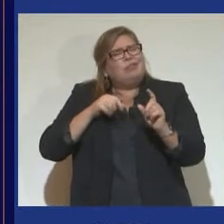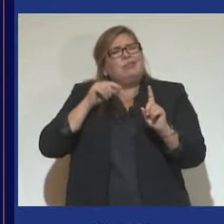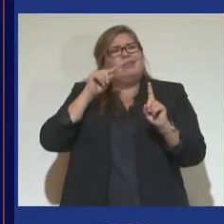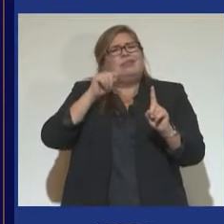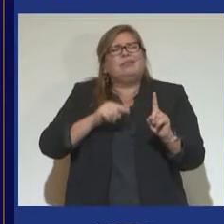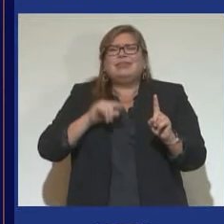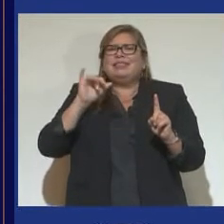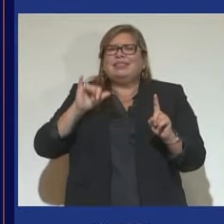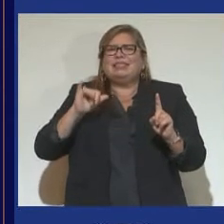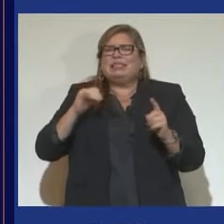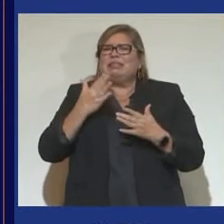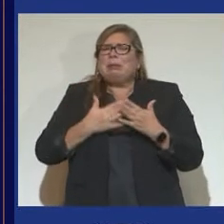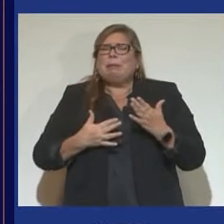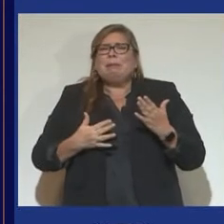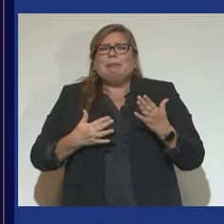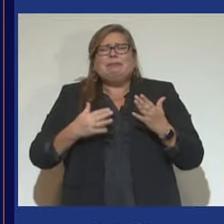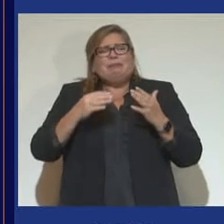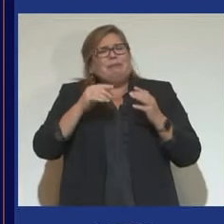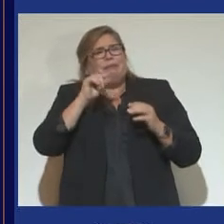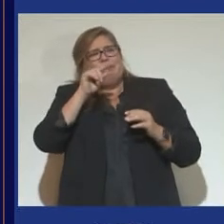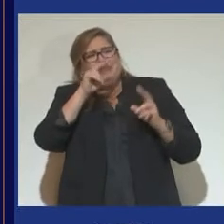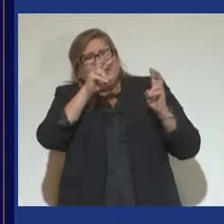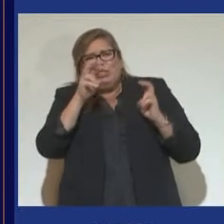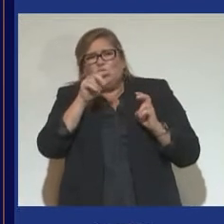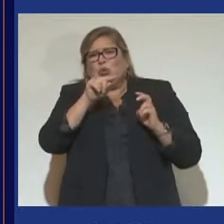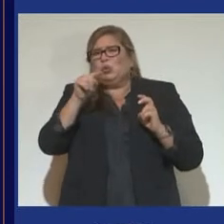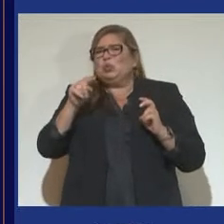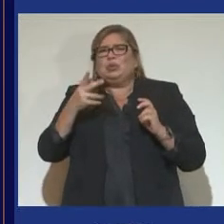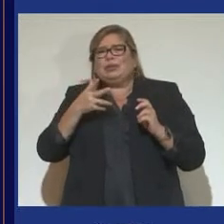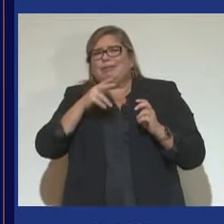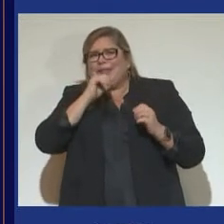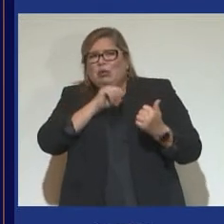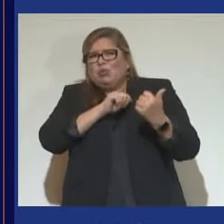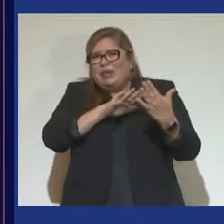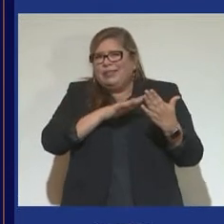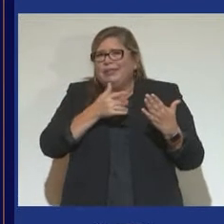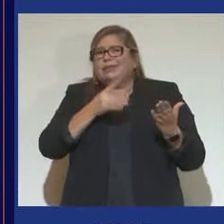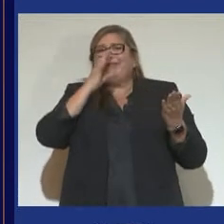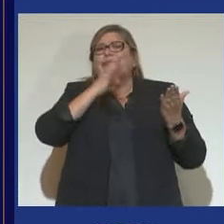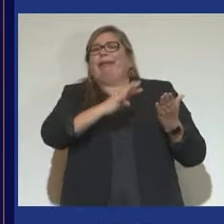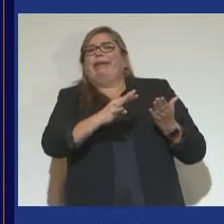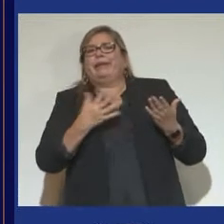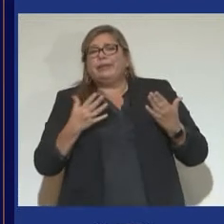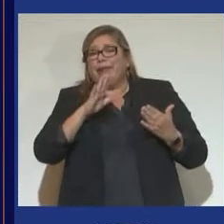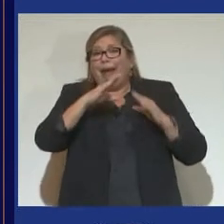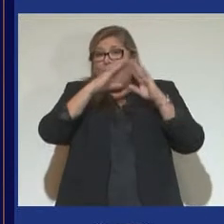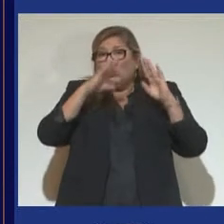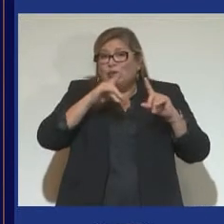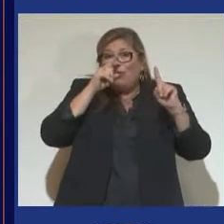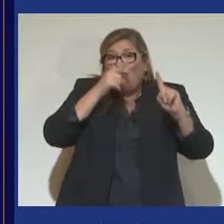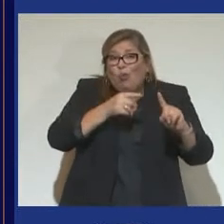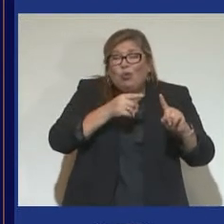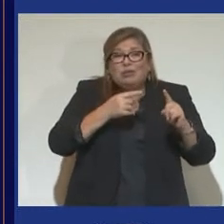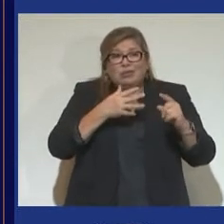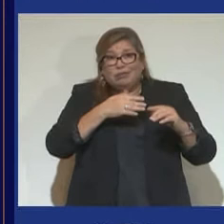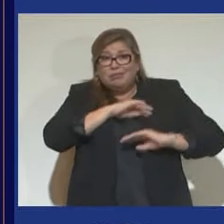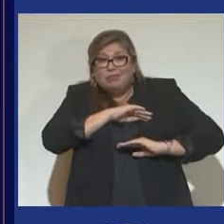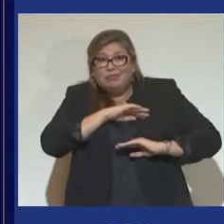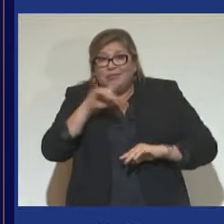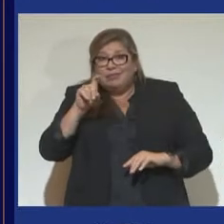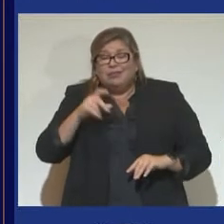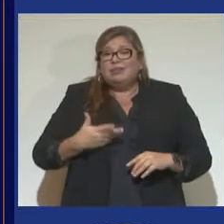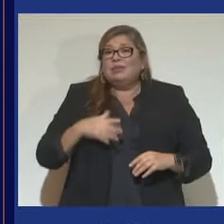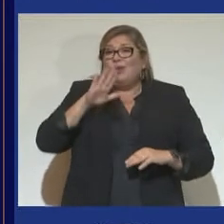es algo que creemos que había sido negligencia en cuanto a viviendas objetivos de vivienda